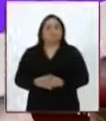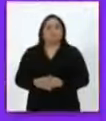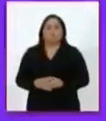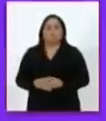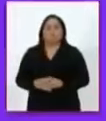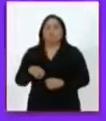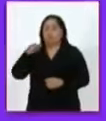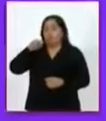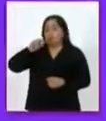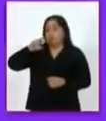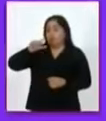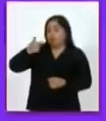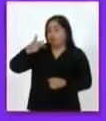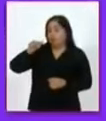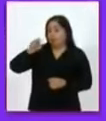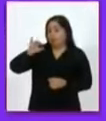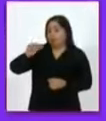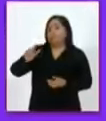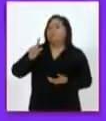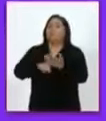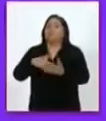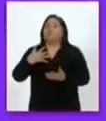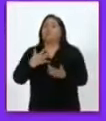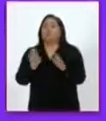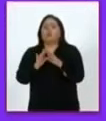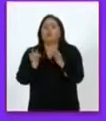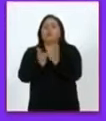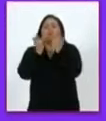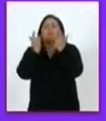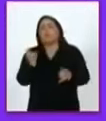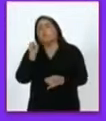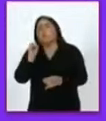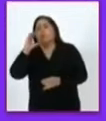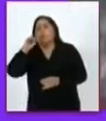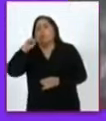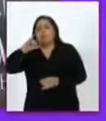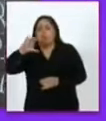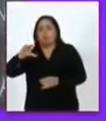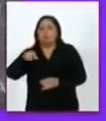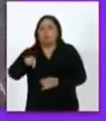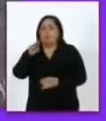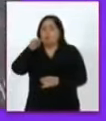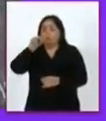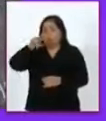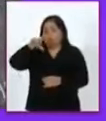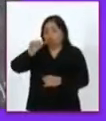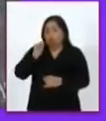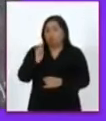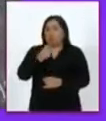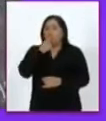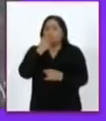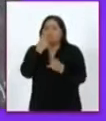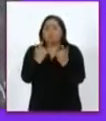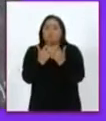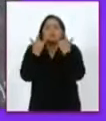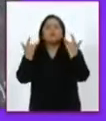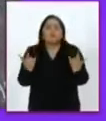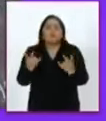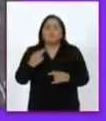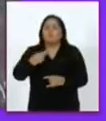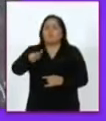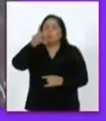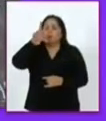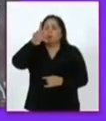La novela gráfica tiene sus orígenes en la historieta o cómic. Una novela gráfica es una historieta, pero no